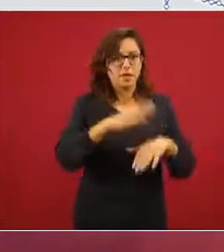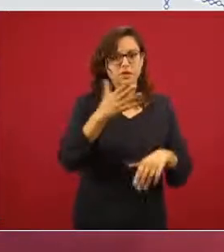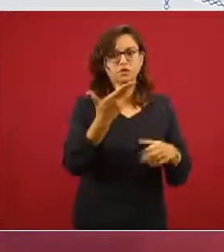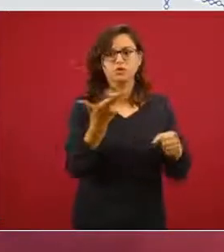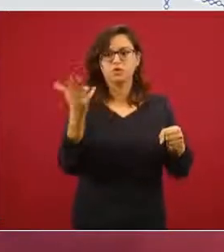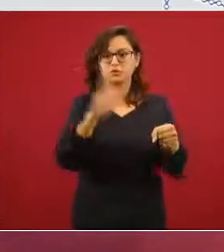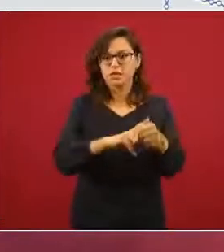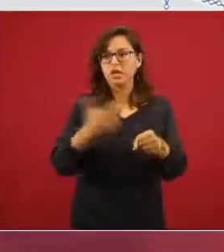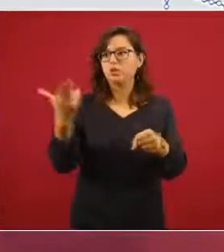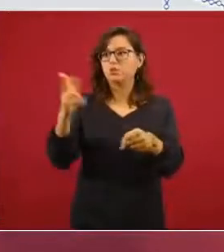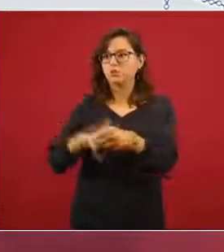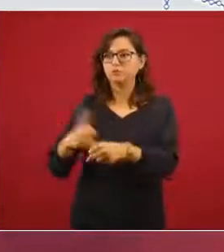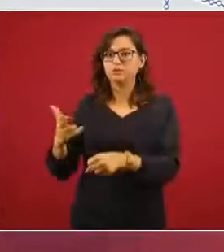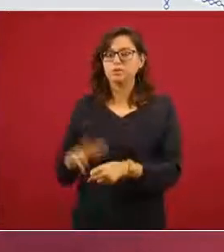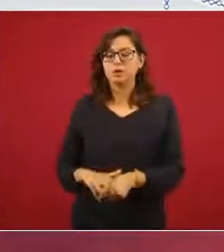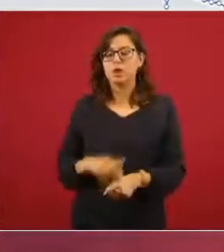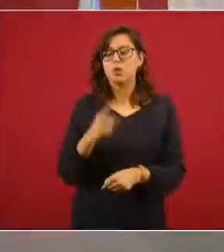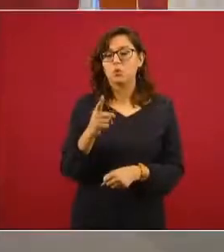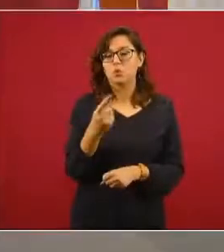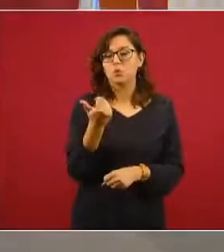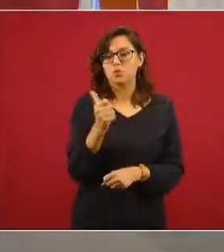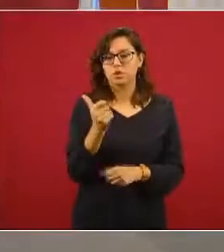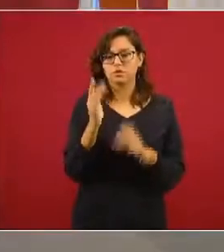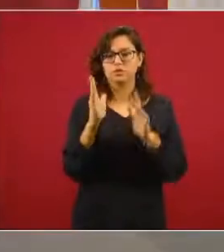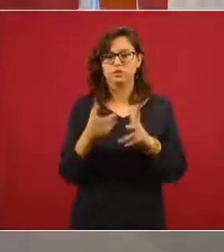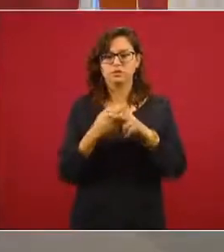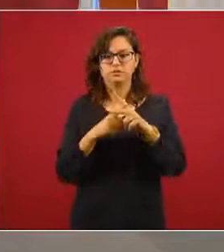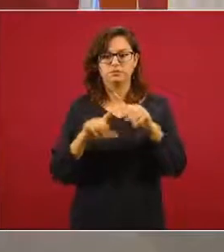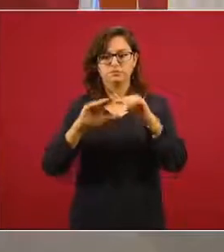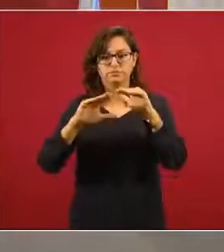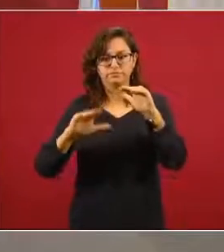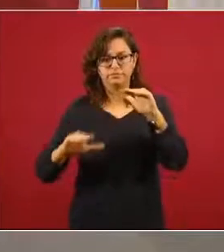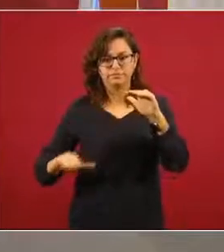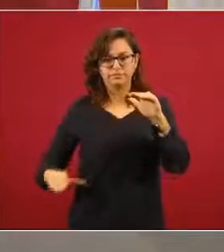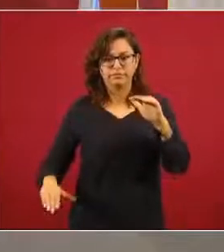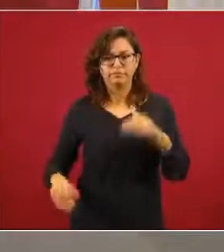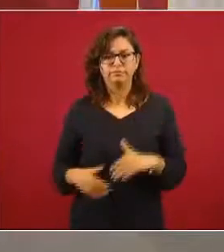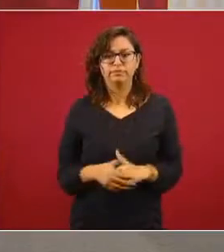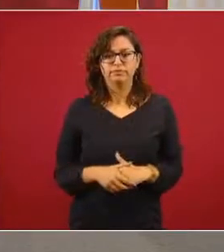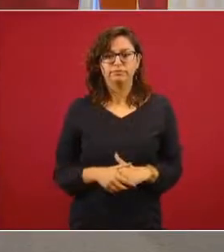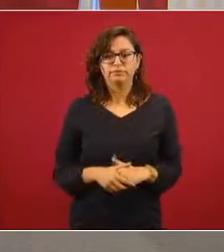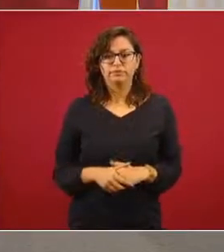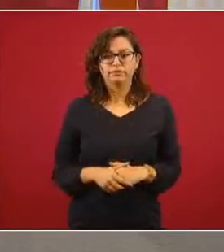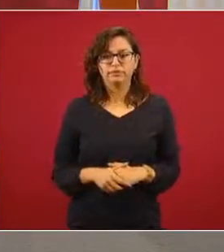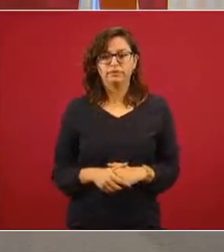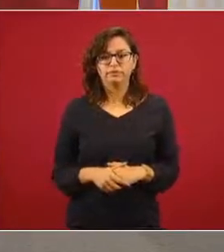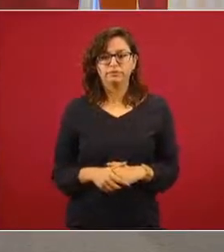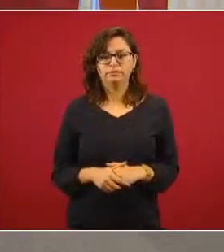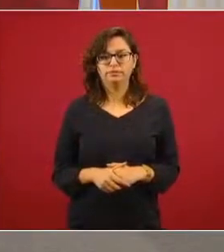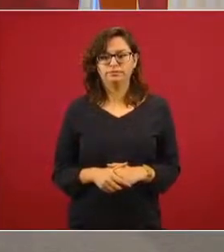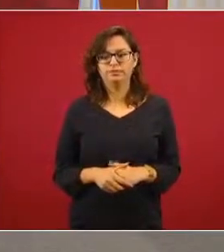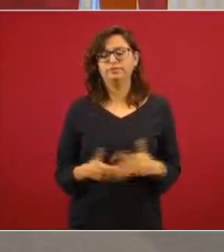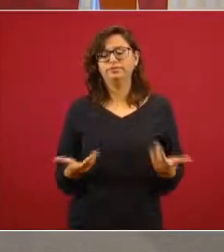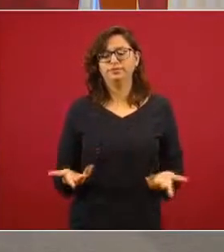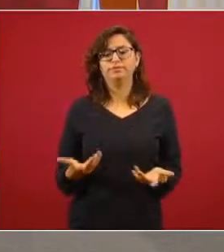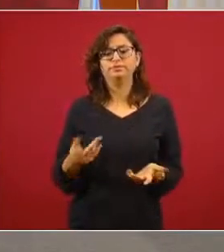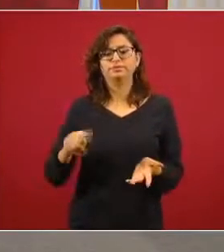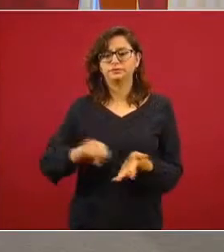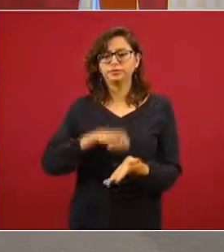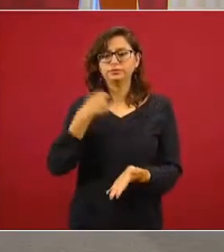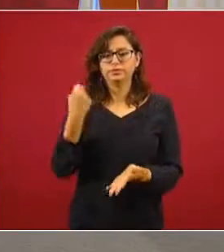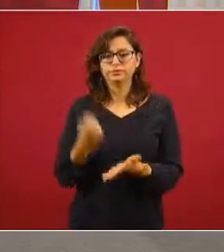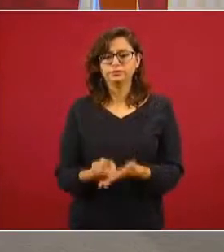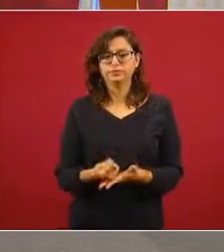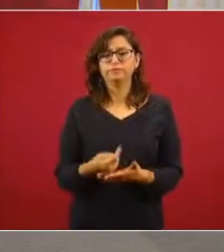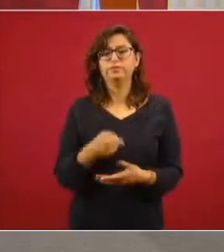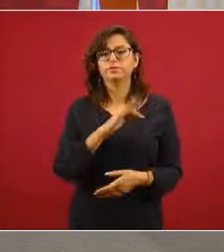desde el 1 de agosto ya hay una reducción sostenida muy rápida. La siguiente. Ya casi para terminar, tenemos Tamaulipas.